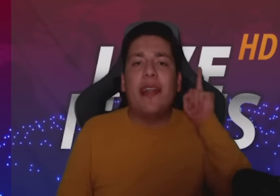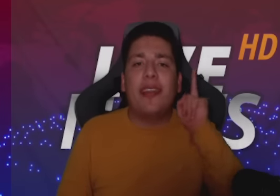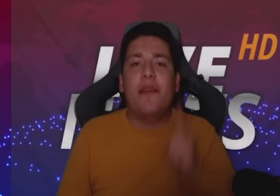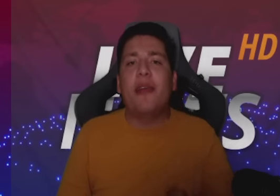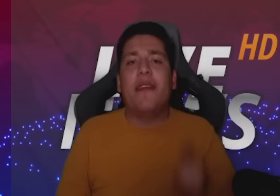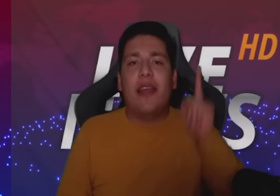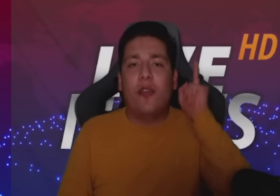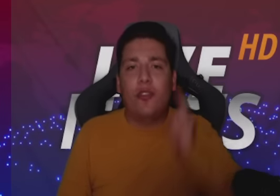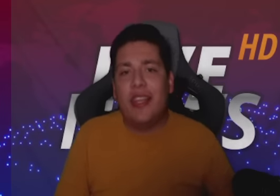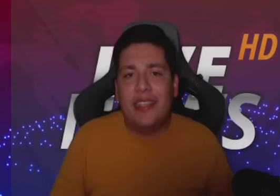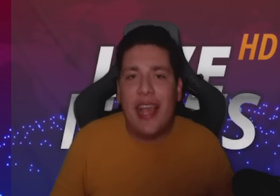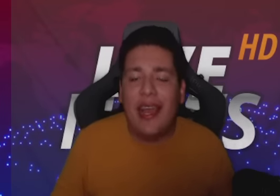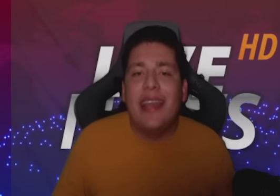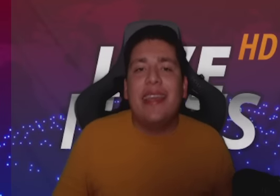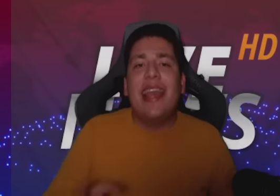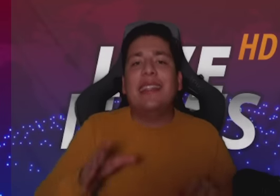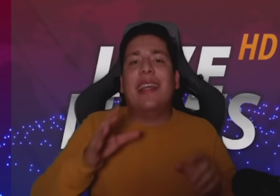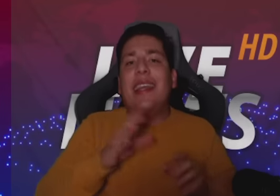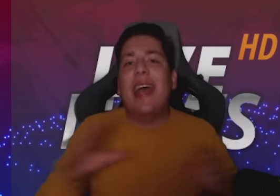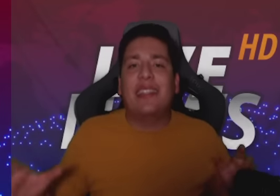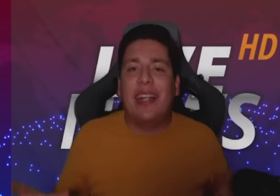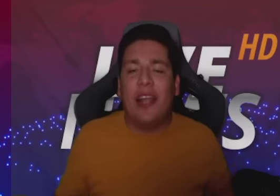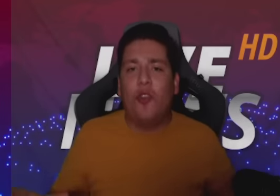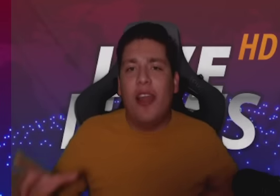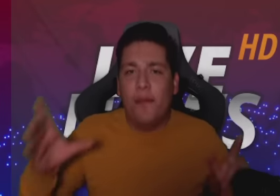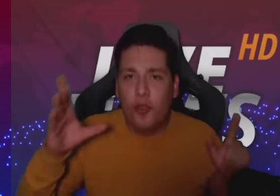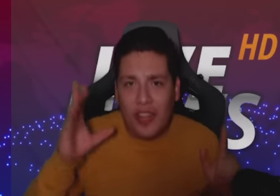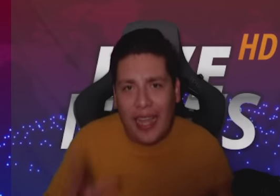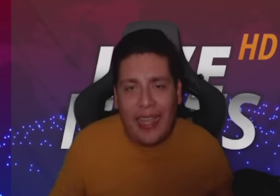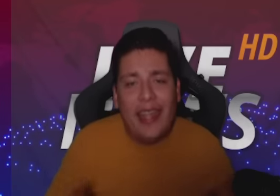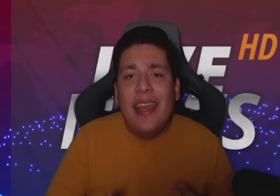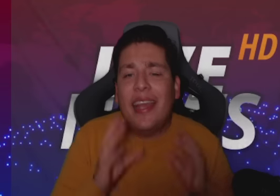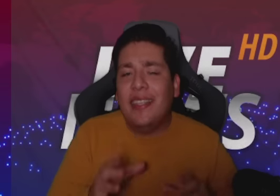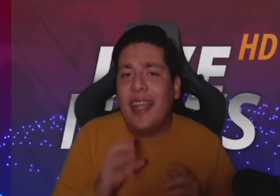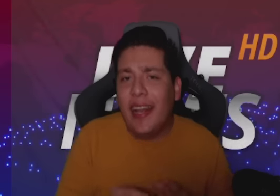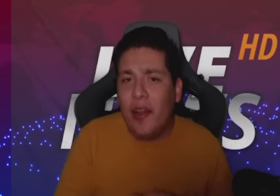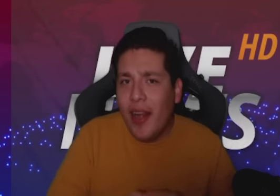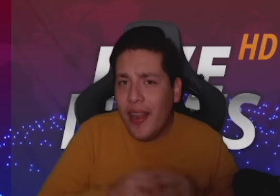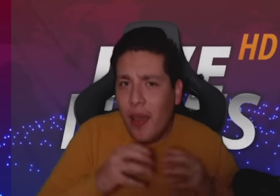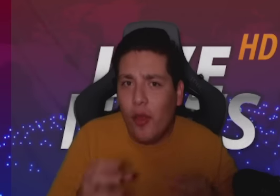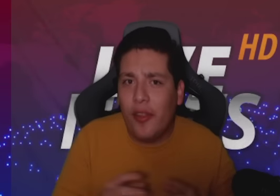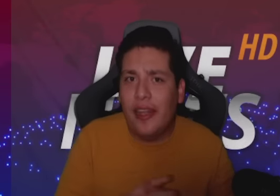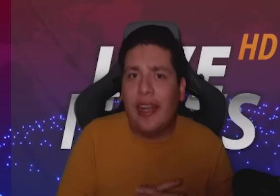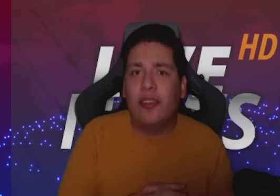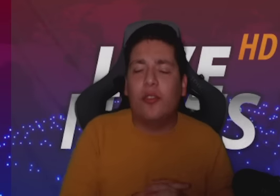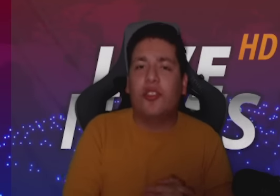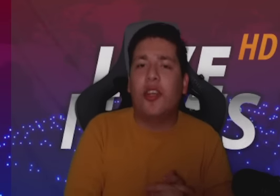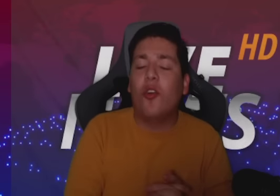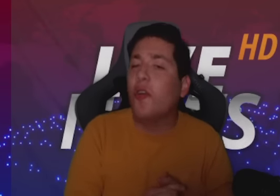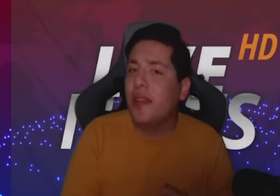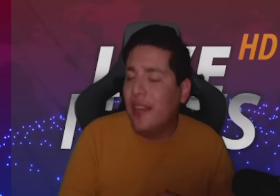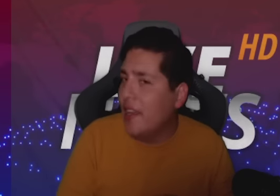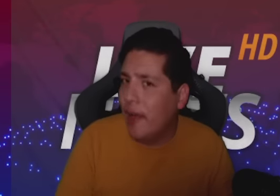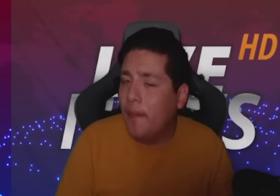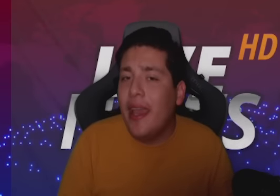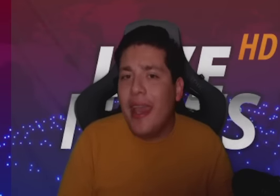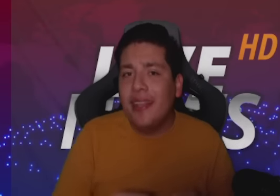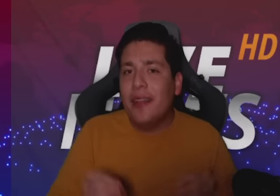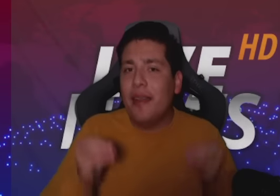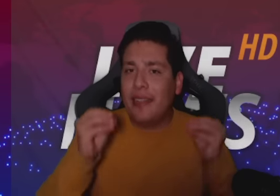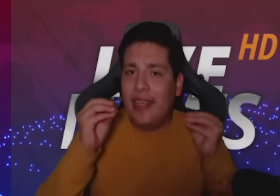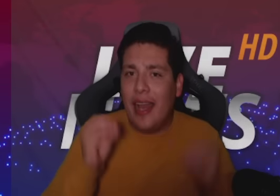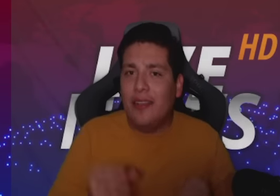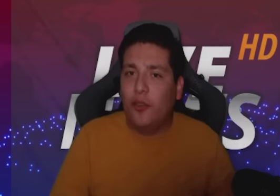una tremenda noticia Y es que ya se cayó el montaje que Se generó alrededor del caso Ciro Gómez Leyva